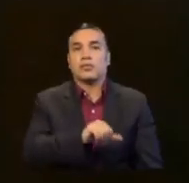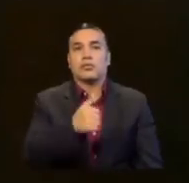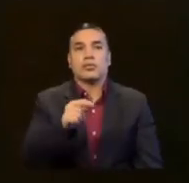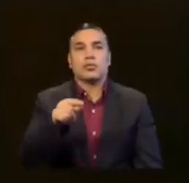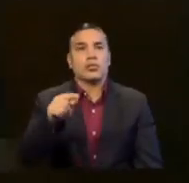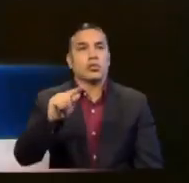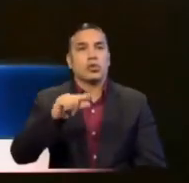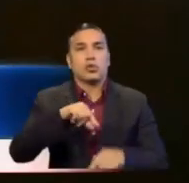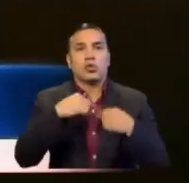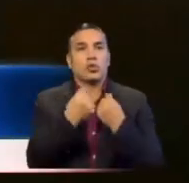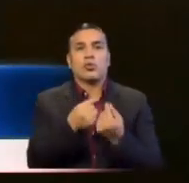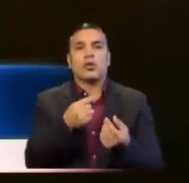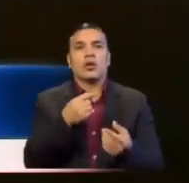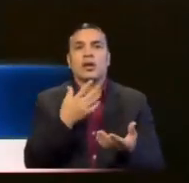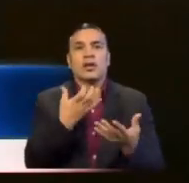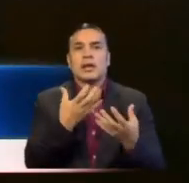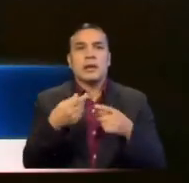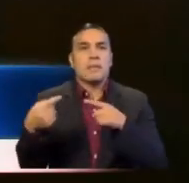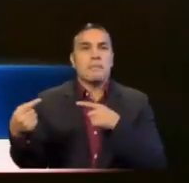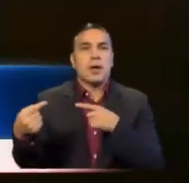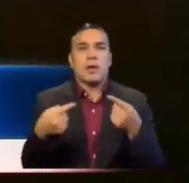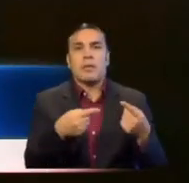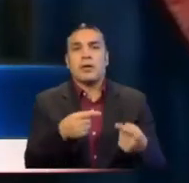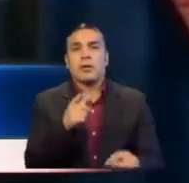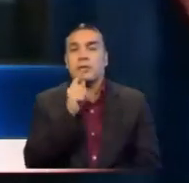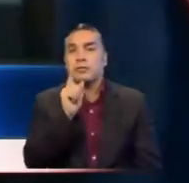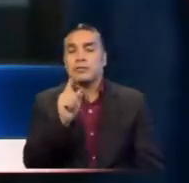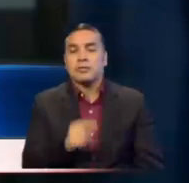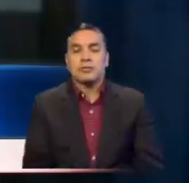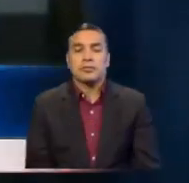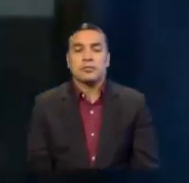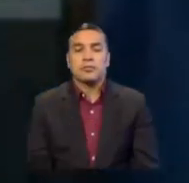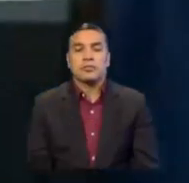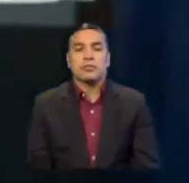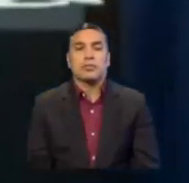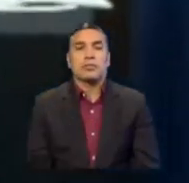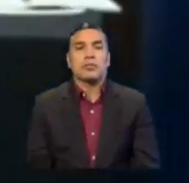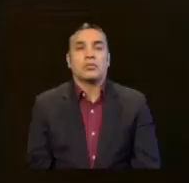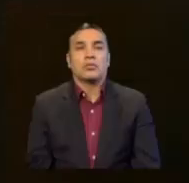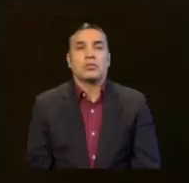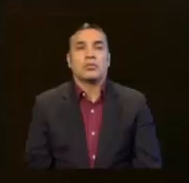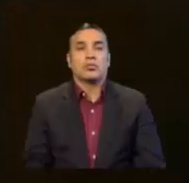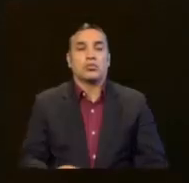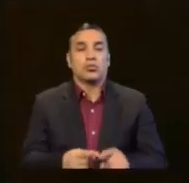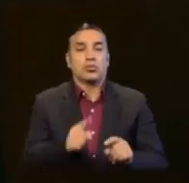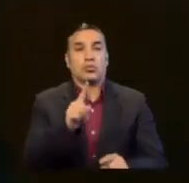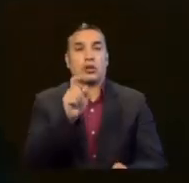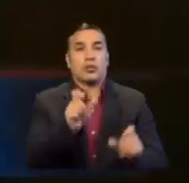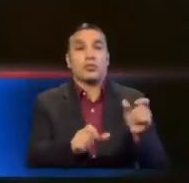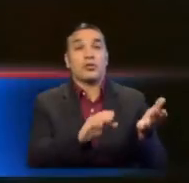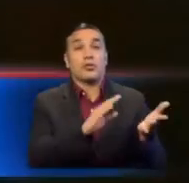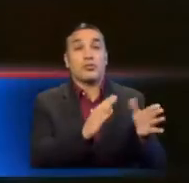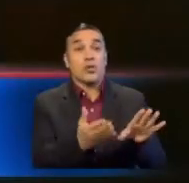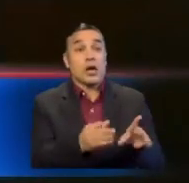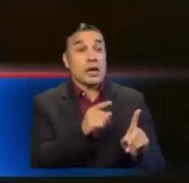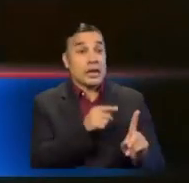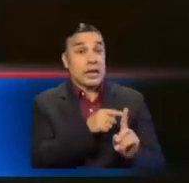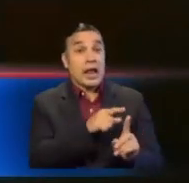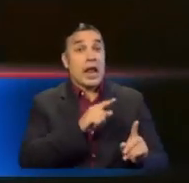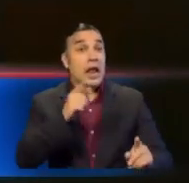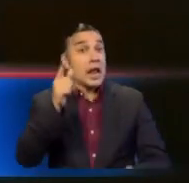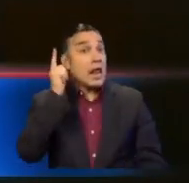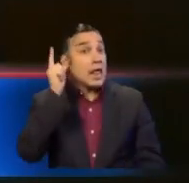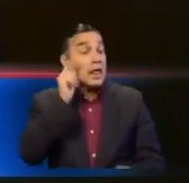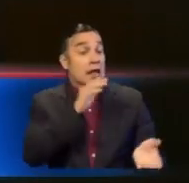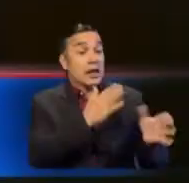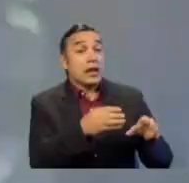el liderazgo, que dejó un ciudadano que fue abatido en la ciudad de